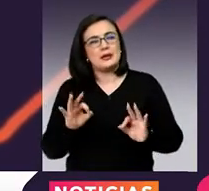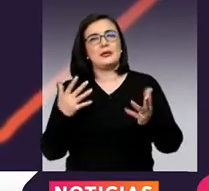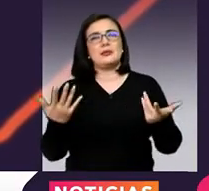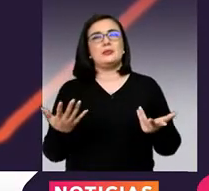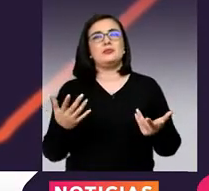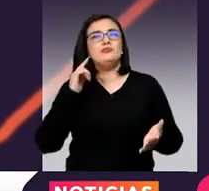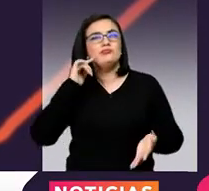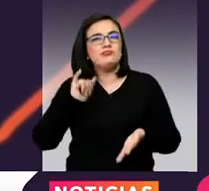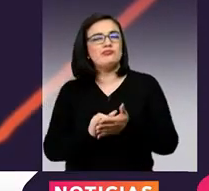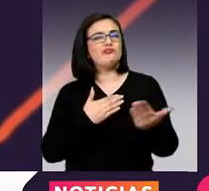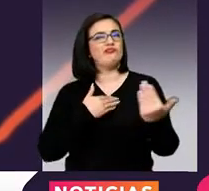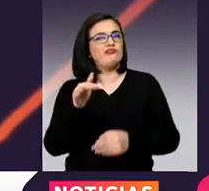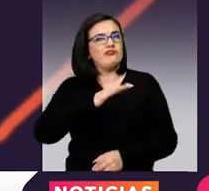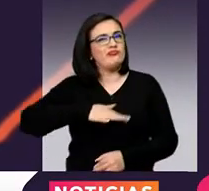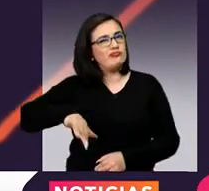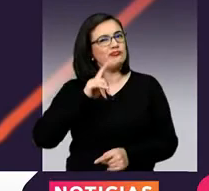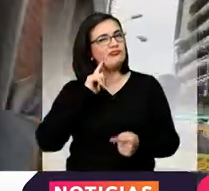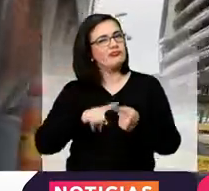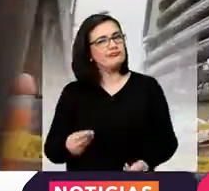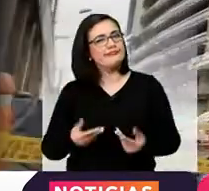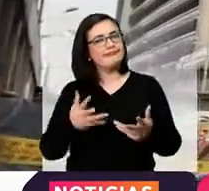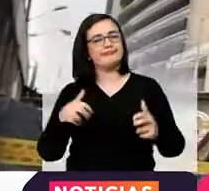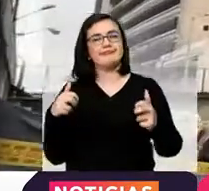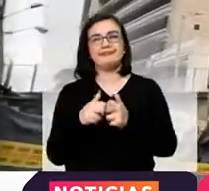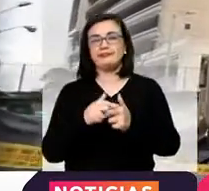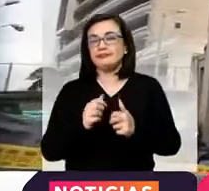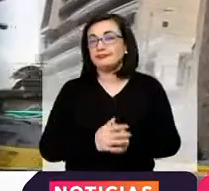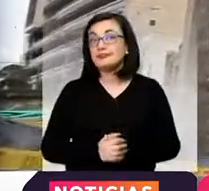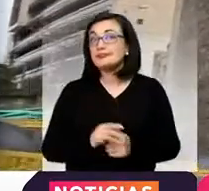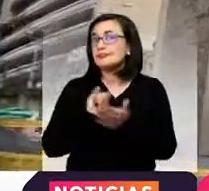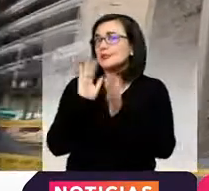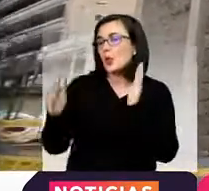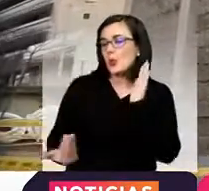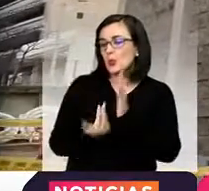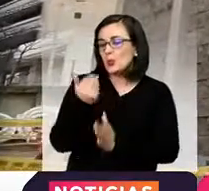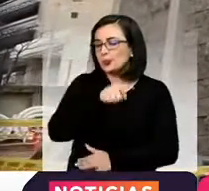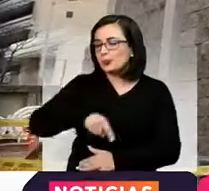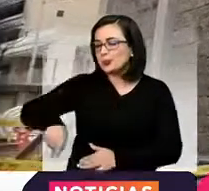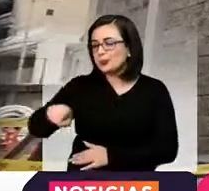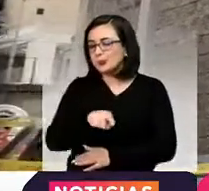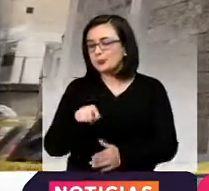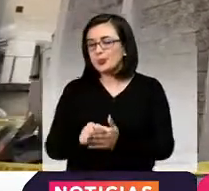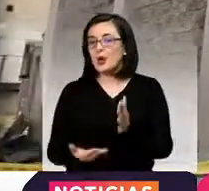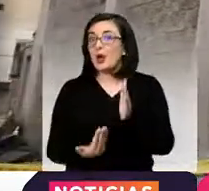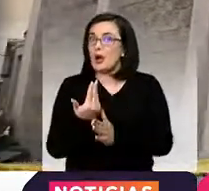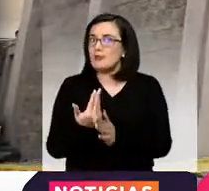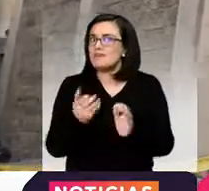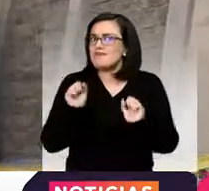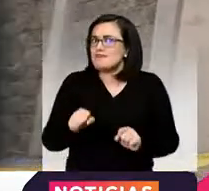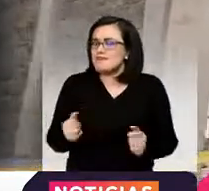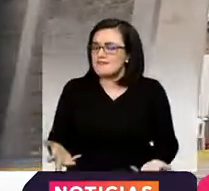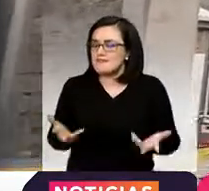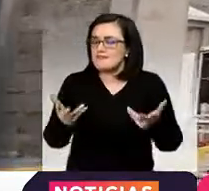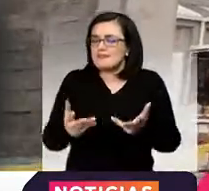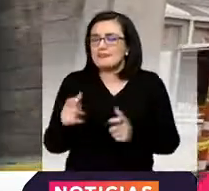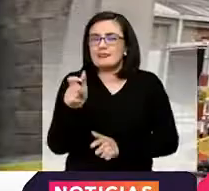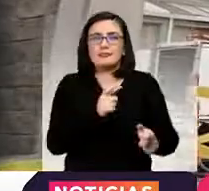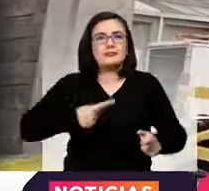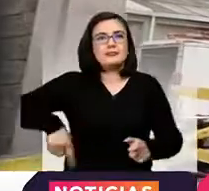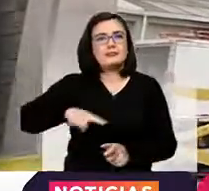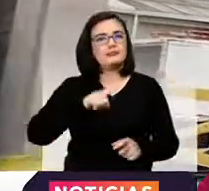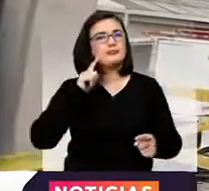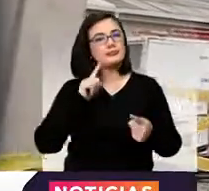confiabilidad de suministro de energía con la modernización de los equipos se verán beneficiados clientes residenciales